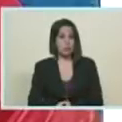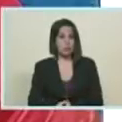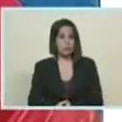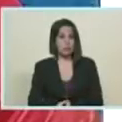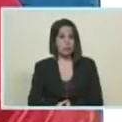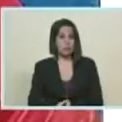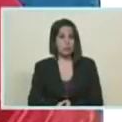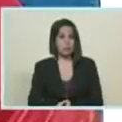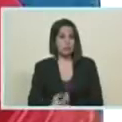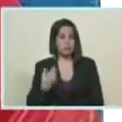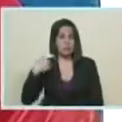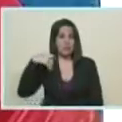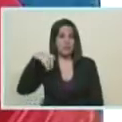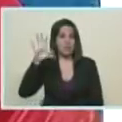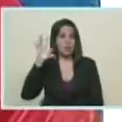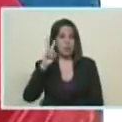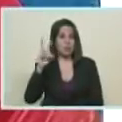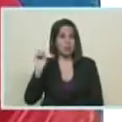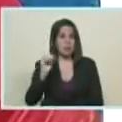Se fueron 20.000.